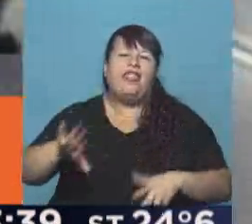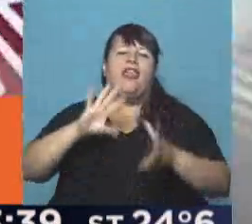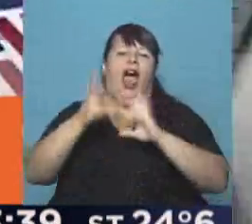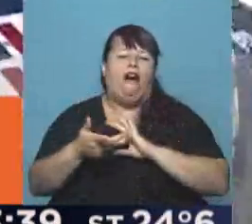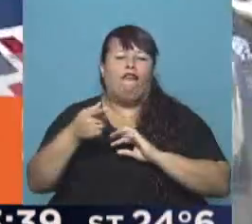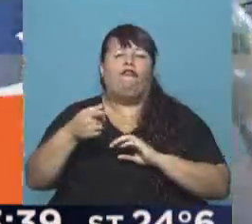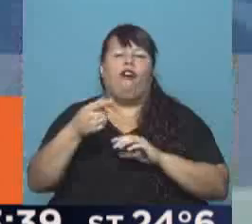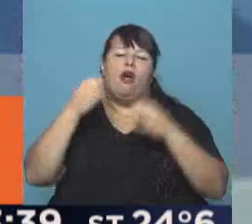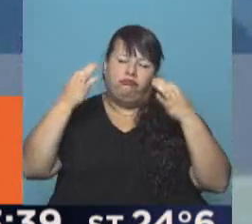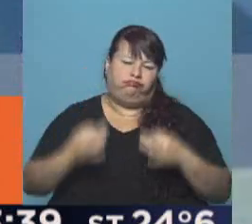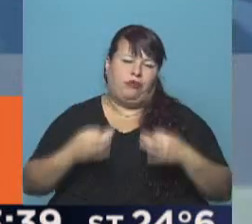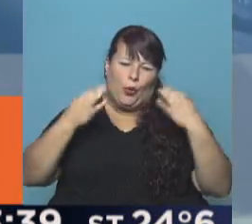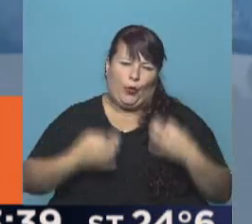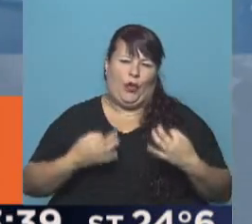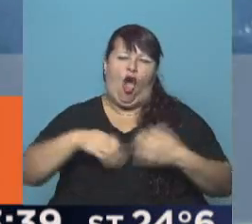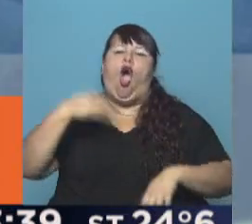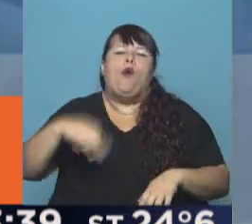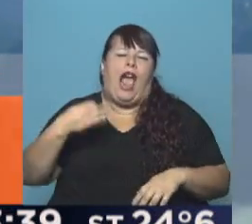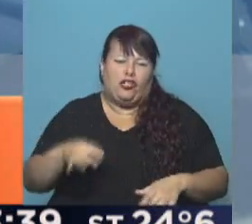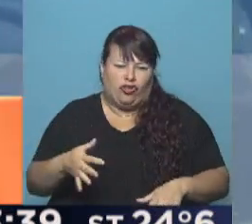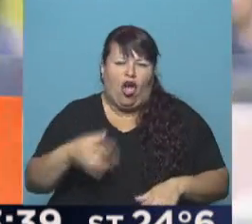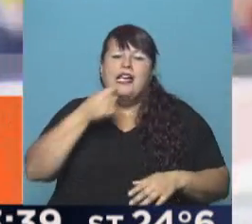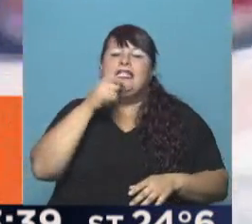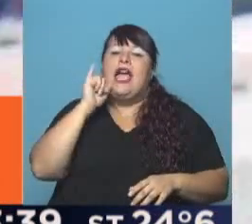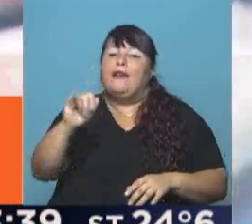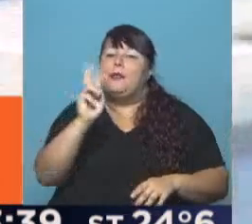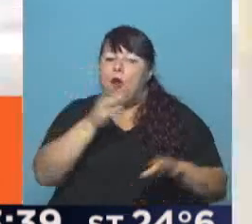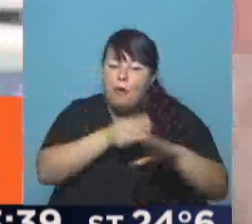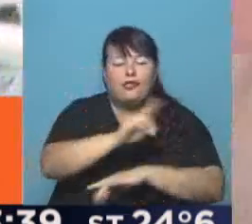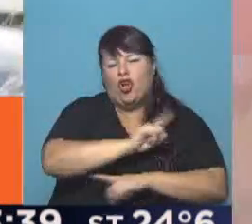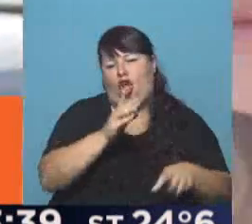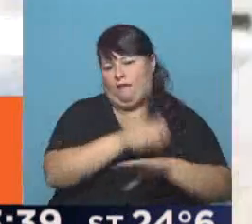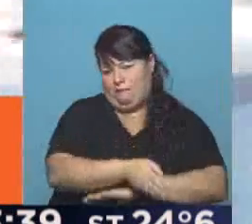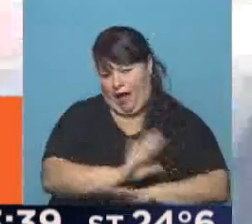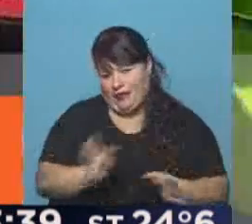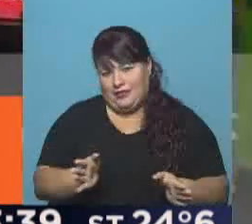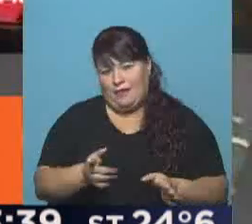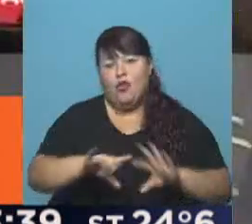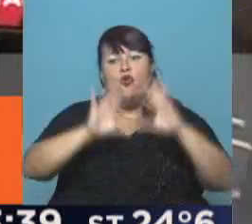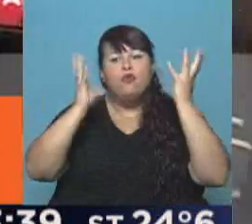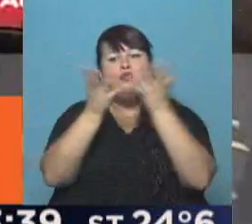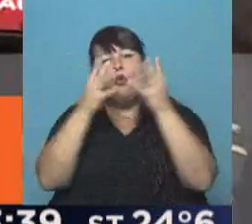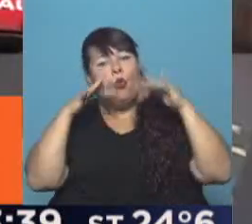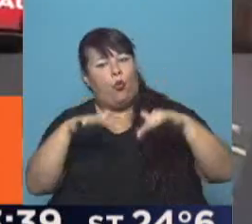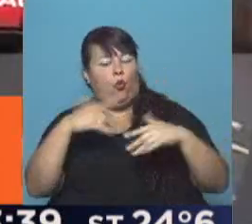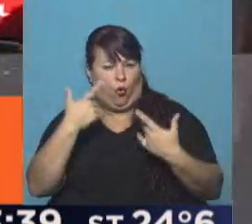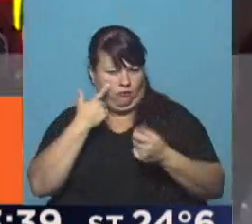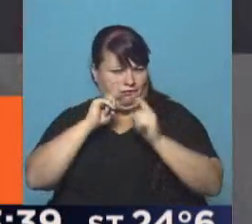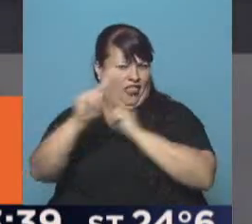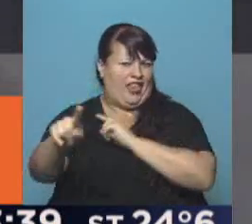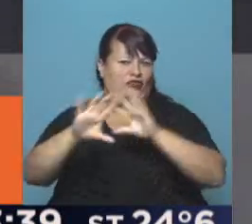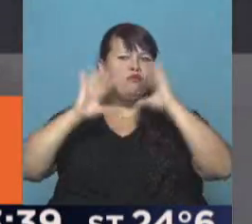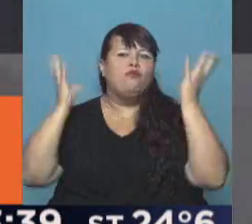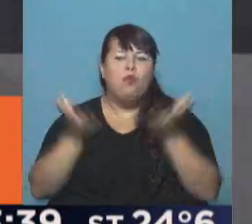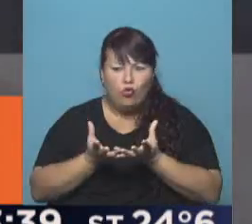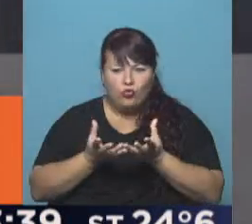tiene que ser realmente como si fue una obligación donde hay una señal de no pasarnos hay que pasar lo que vio el mundo entero porque eso se pasó en directo que el